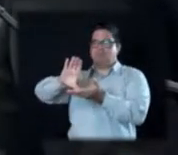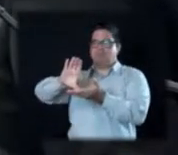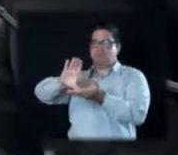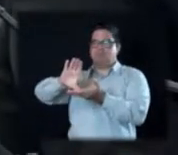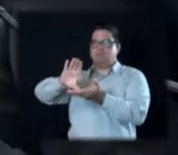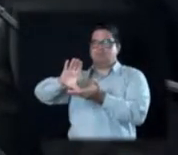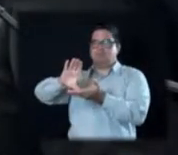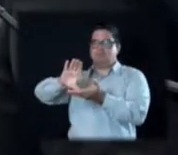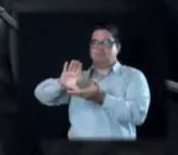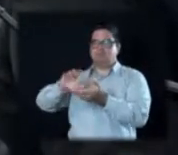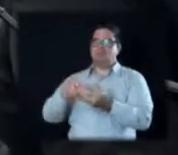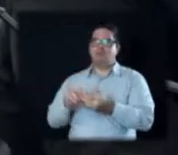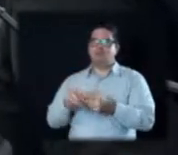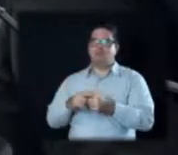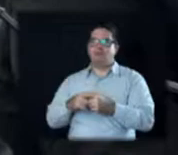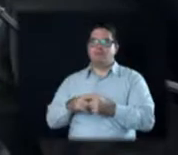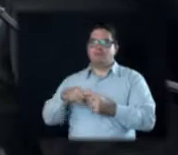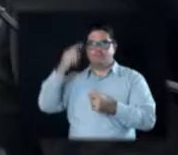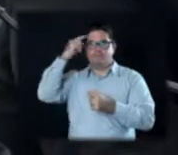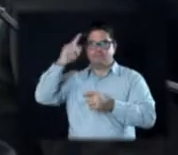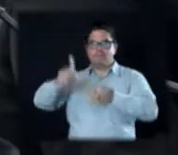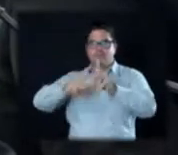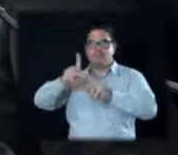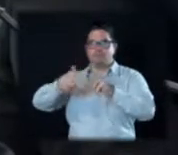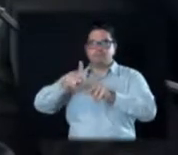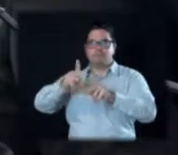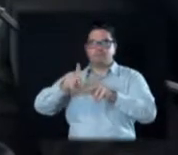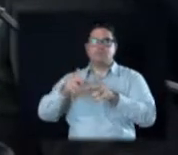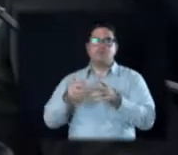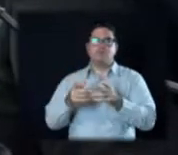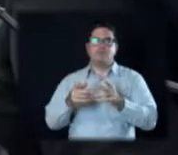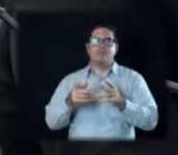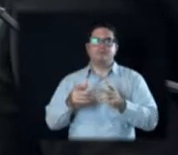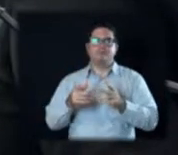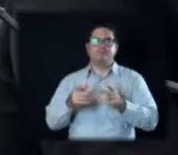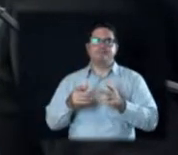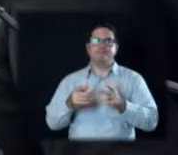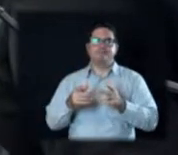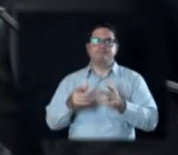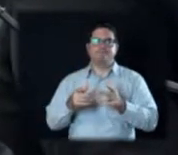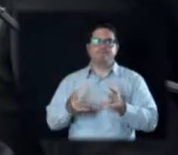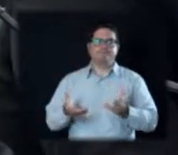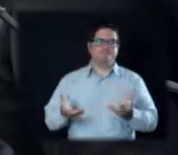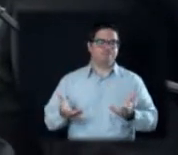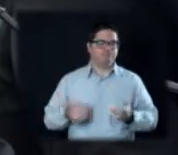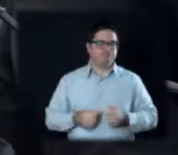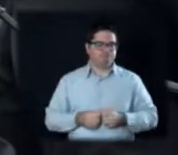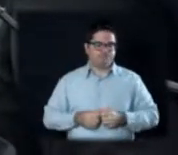realmente es una porción más grande de las operaciones del ELA.